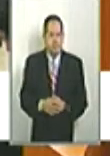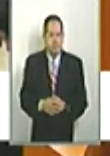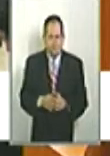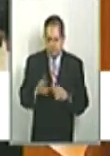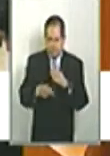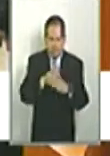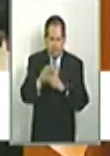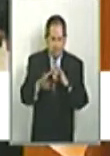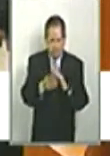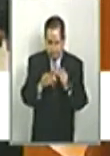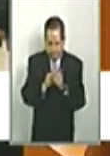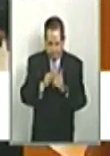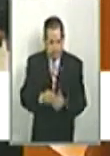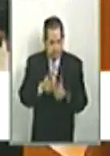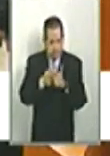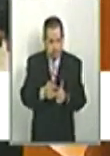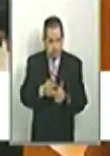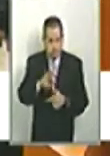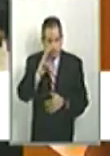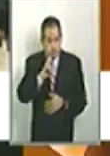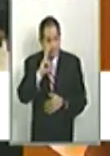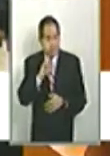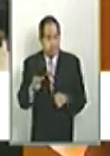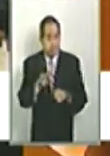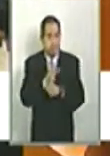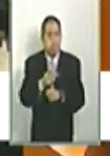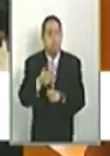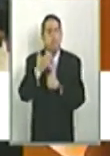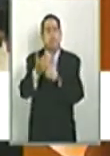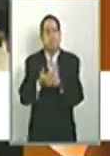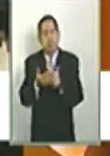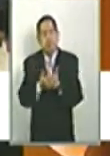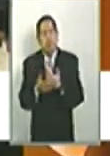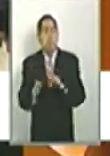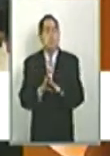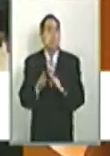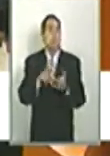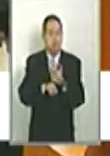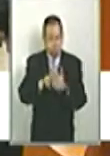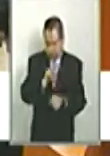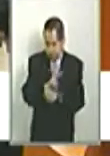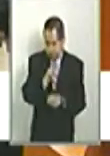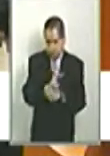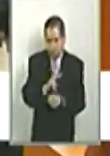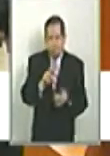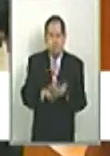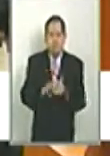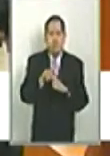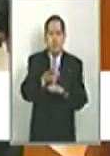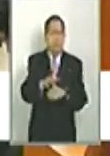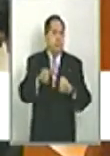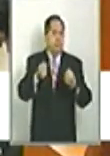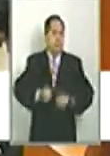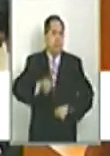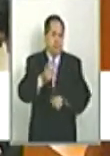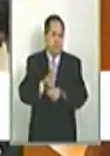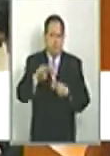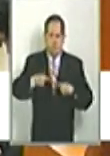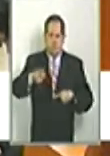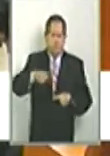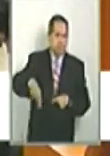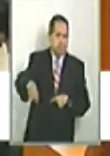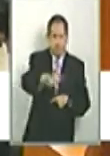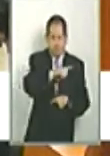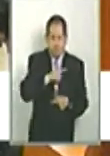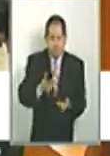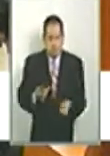vamos a continuar pendientes de todo lo que va a tener que ver con la materia de seguridad pública,